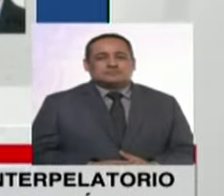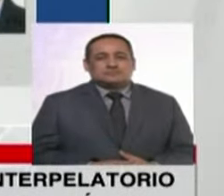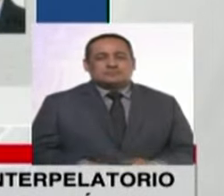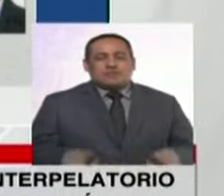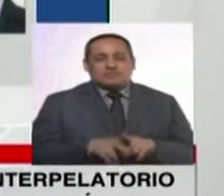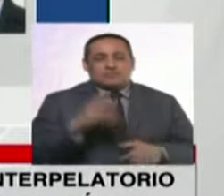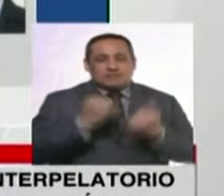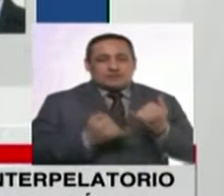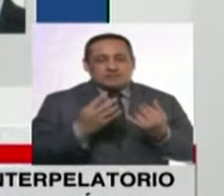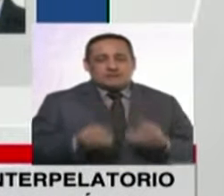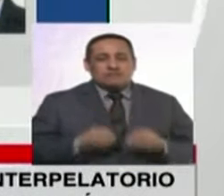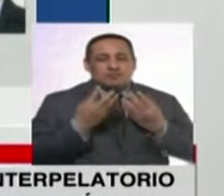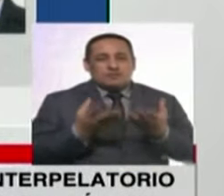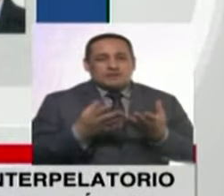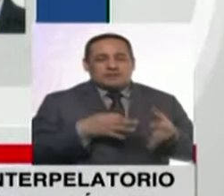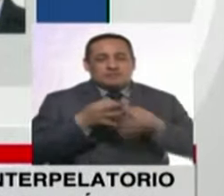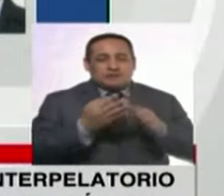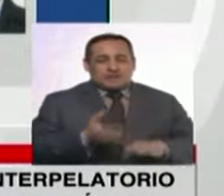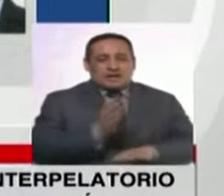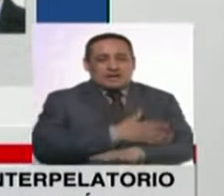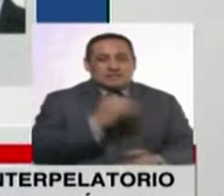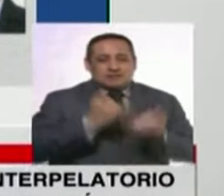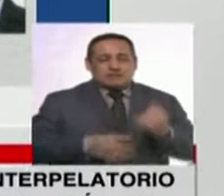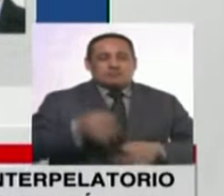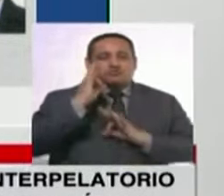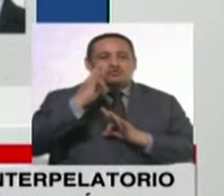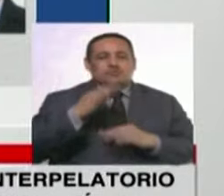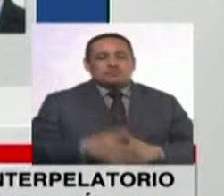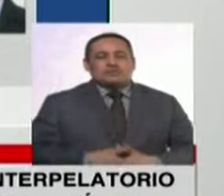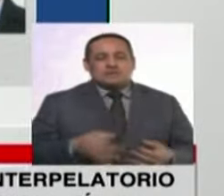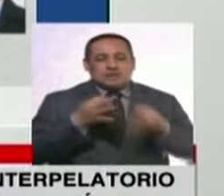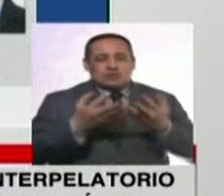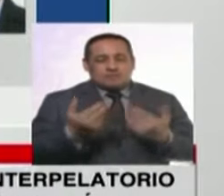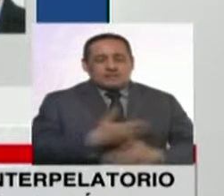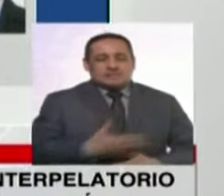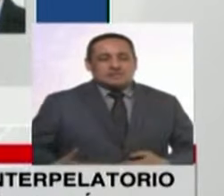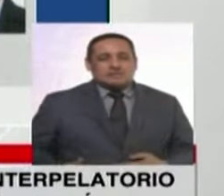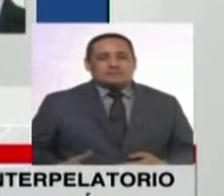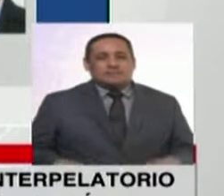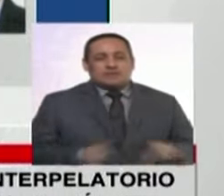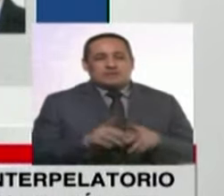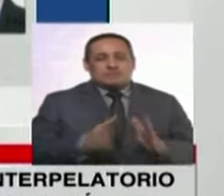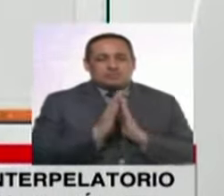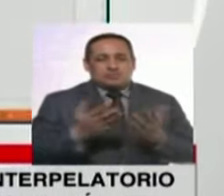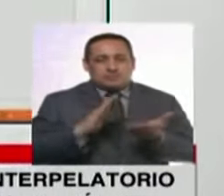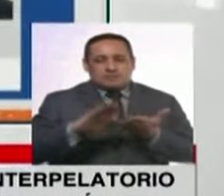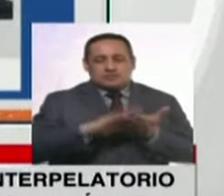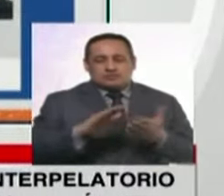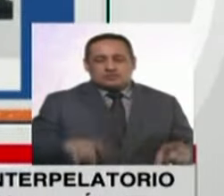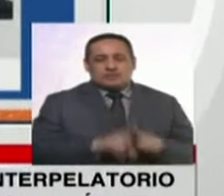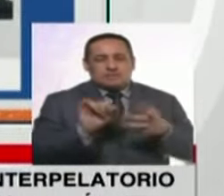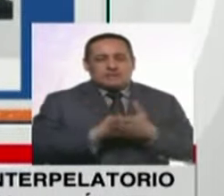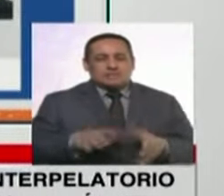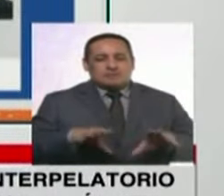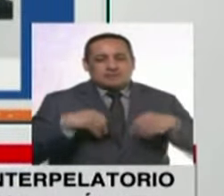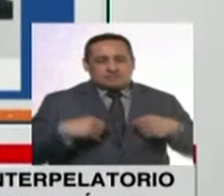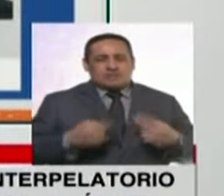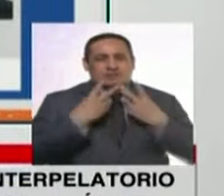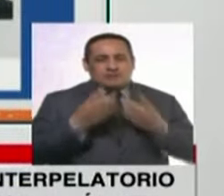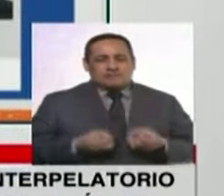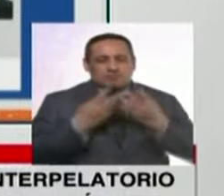finalmente antes de terminar mi posición señora presidenta Solicito autorización para que se me permita